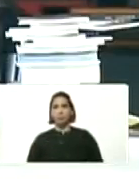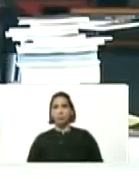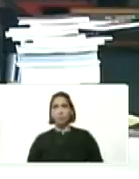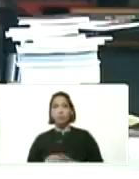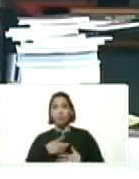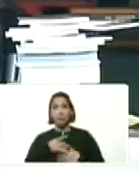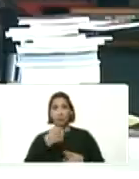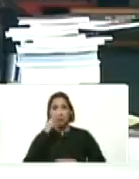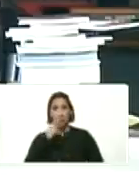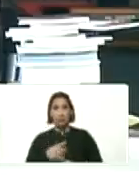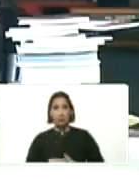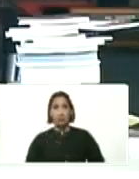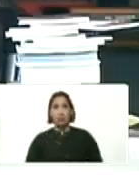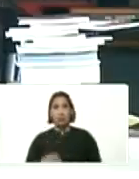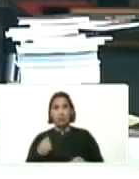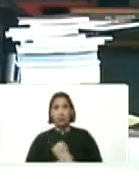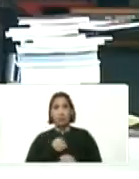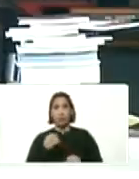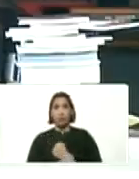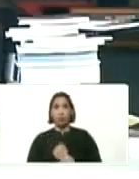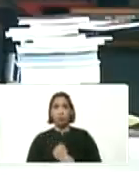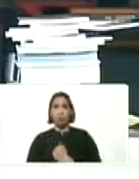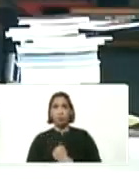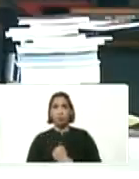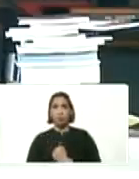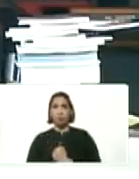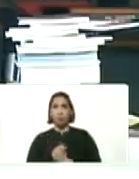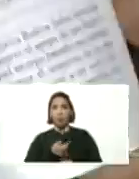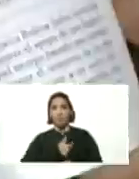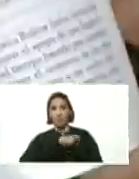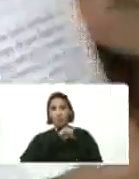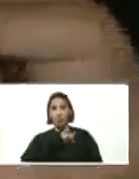Interesante, ¿ves? Todo el trabajo en español.